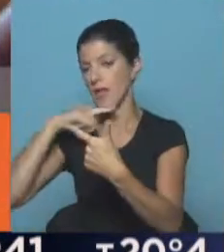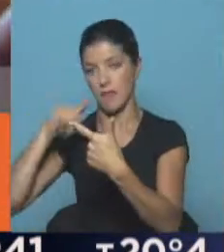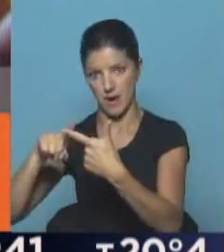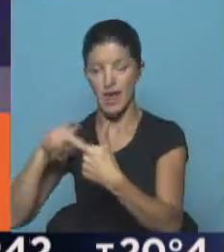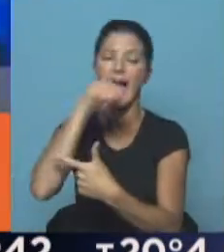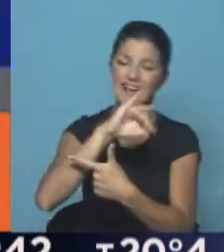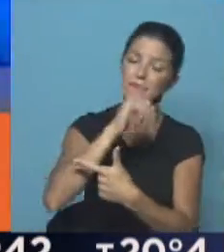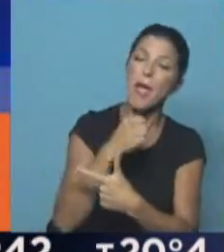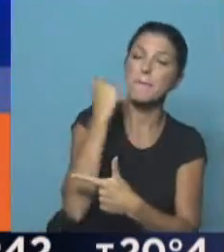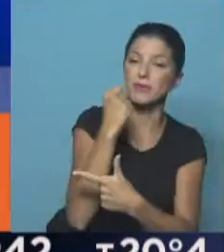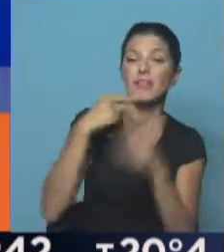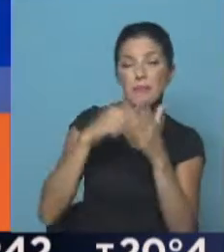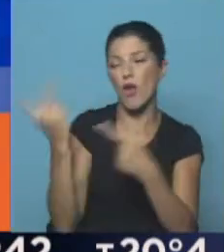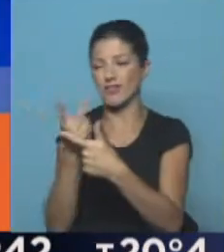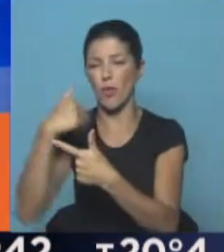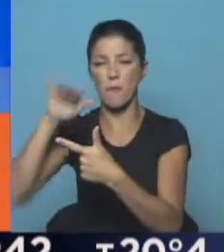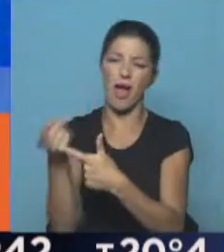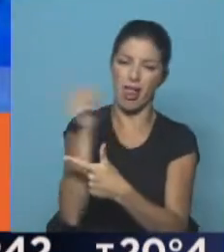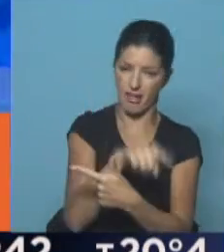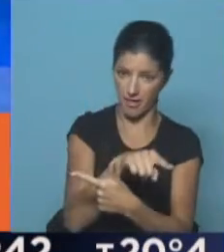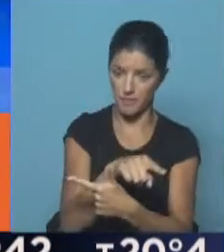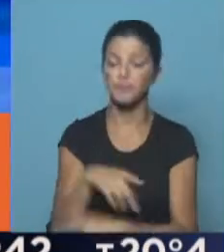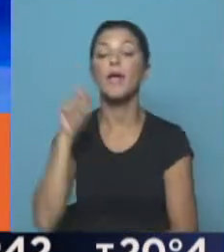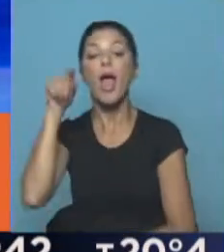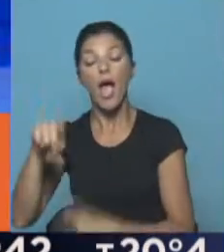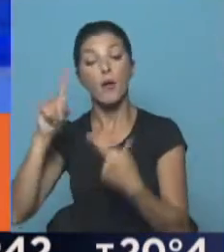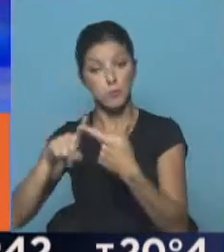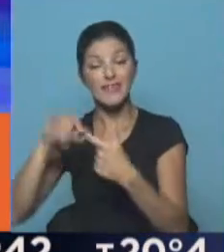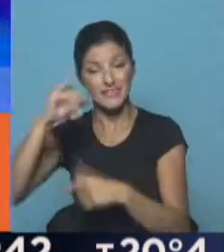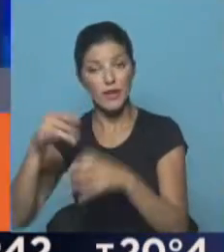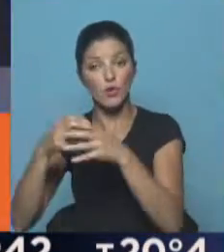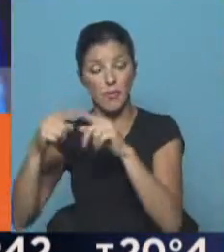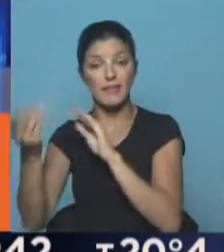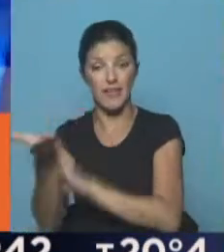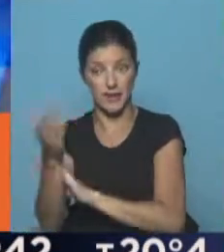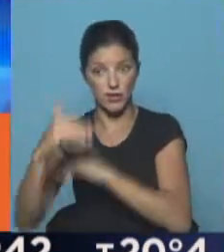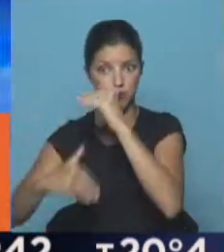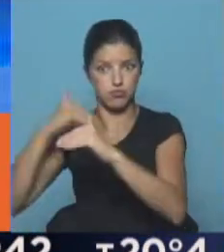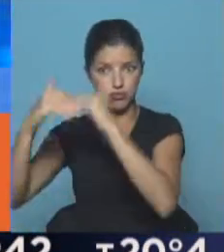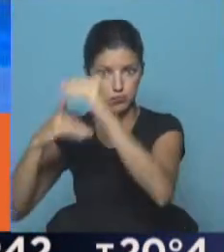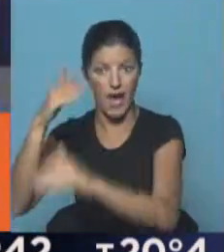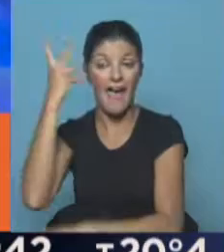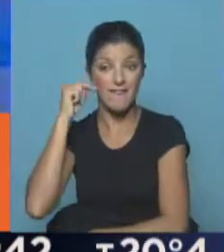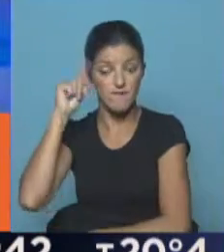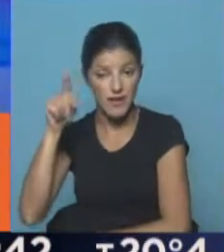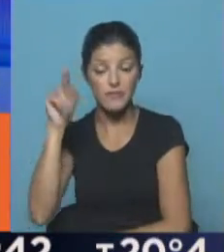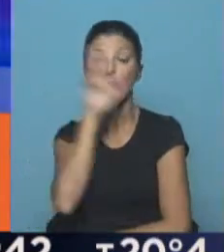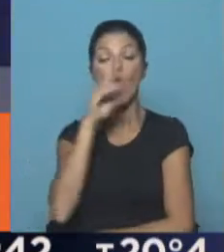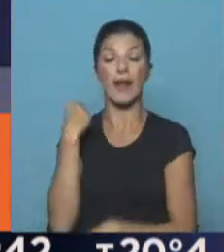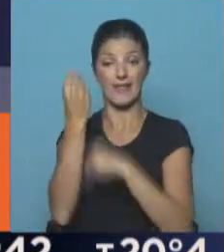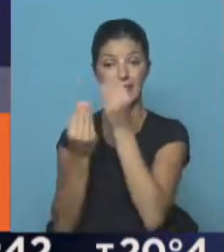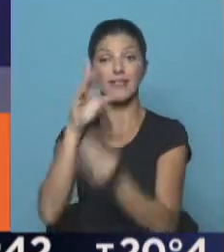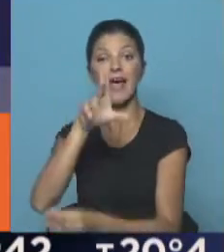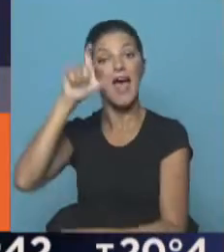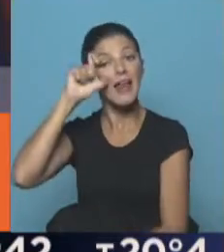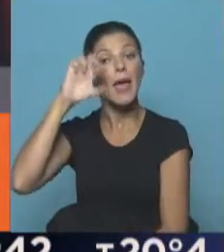riesgo cierto de ascenso de la ultraderecha. En el caso del Frente Nacional de Marine Le Pen, es un partido que tiene una historia un poco diferente a la del Partido